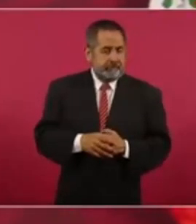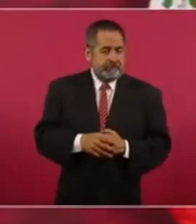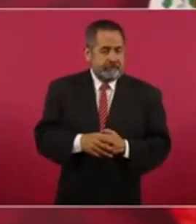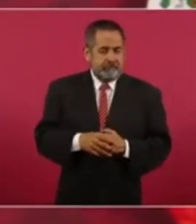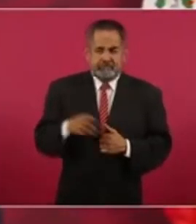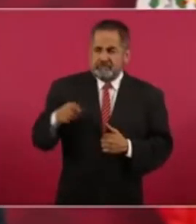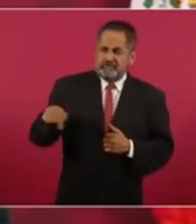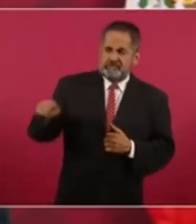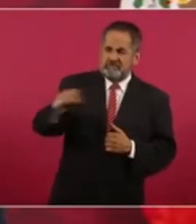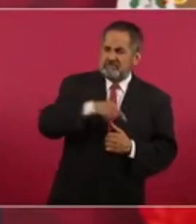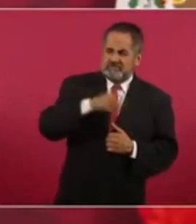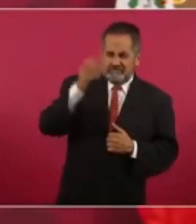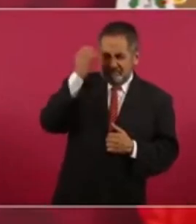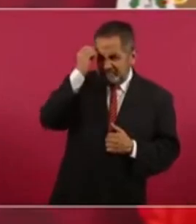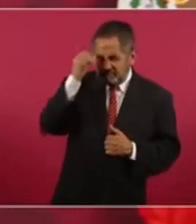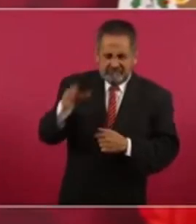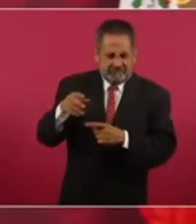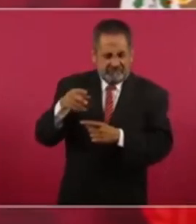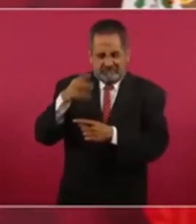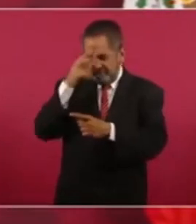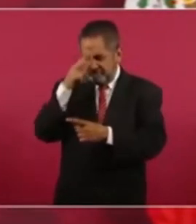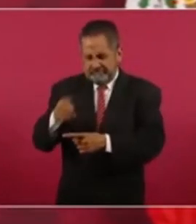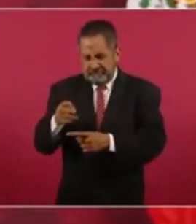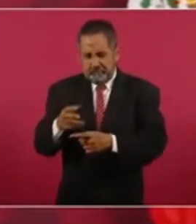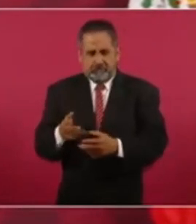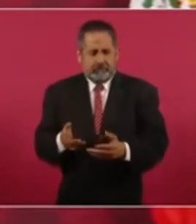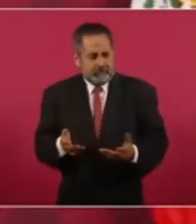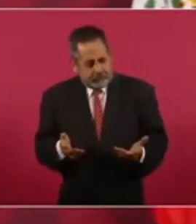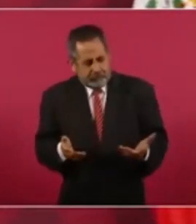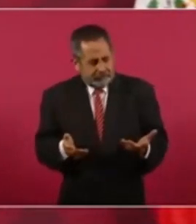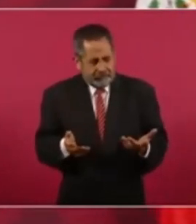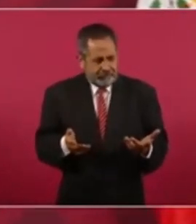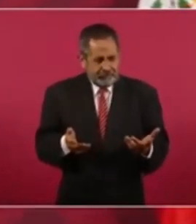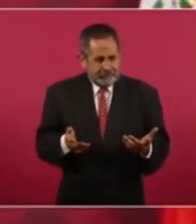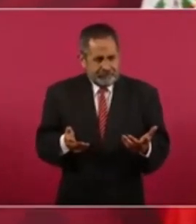qué flojos son los trabajadores.